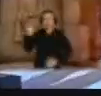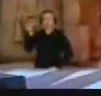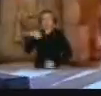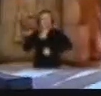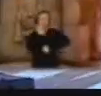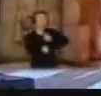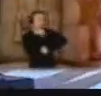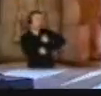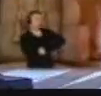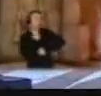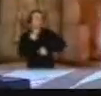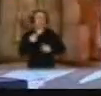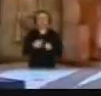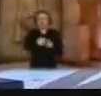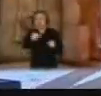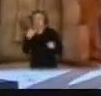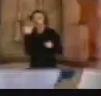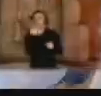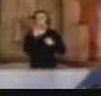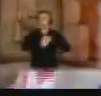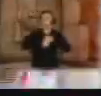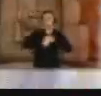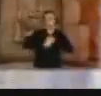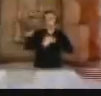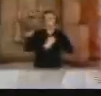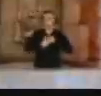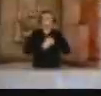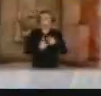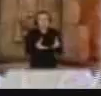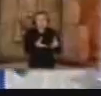Navidad. La trucha batata ya un blandita está.